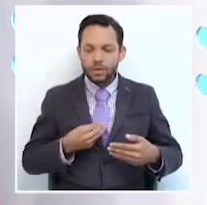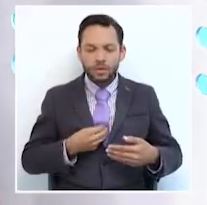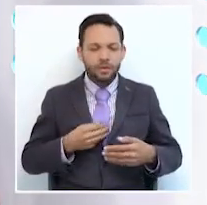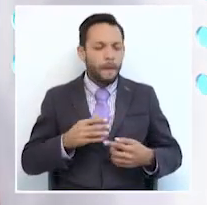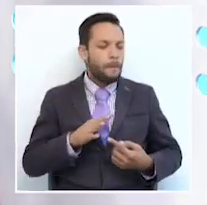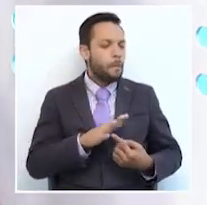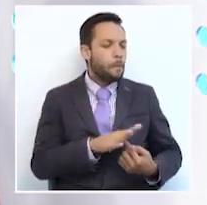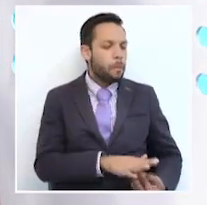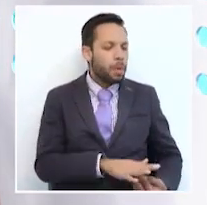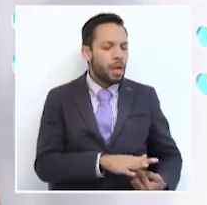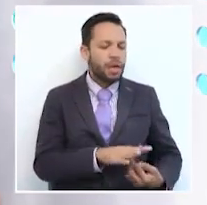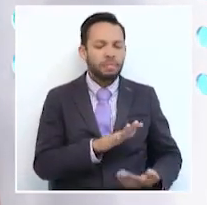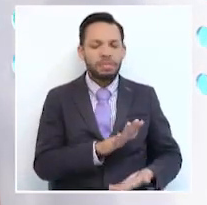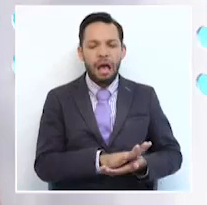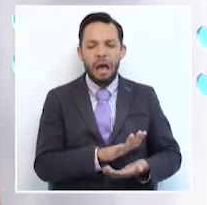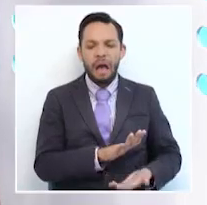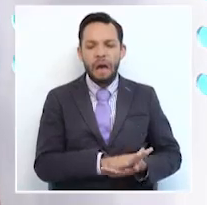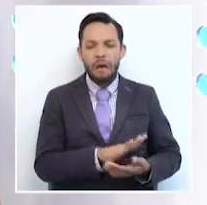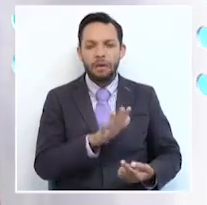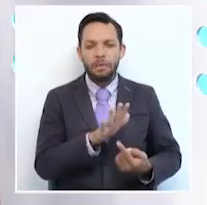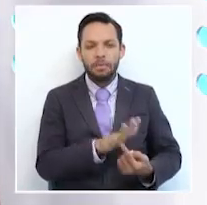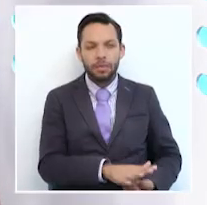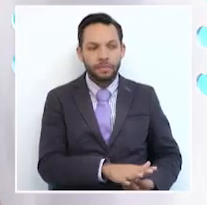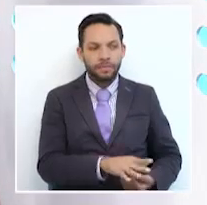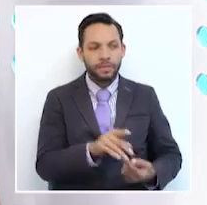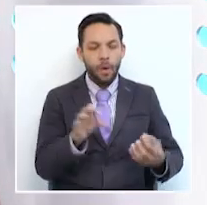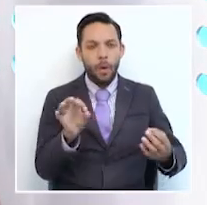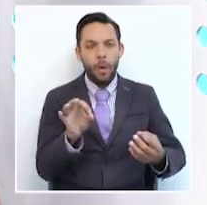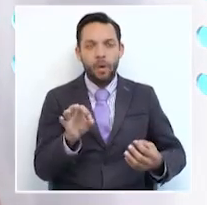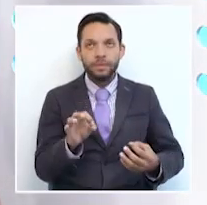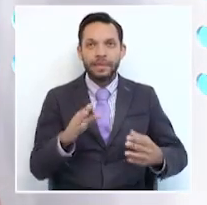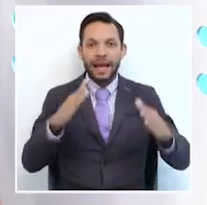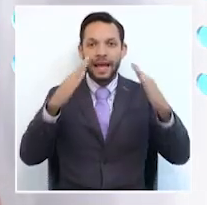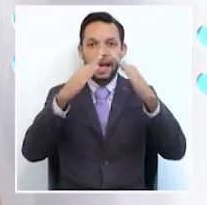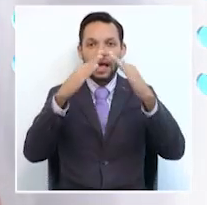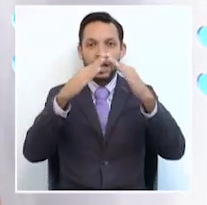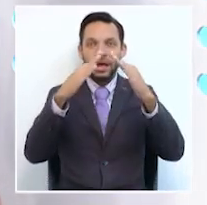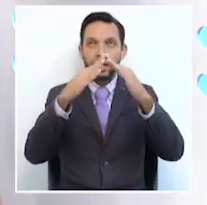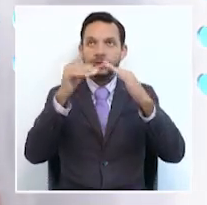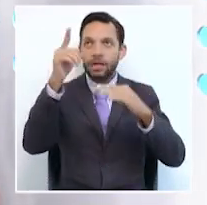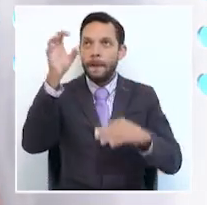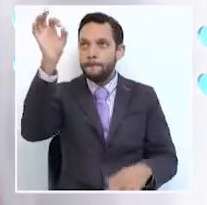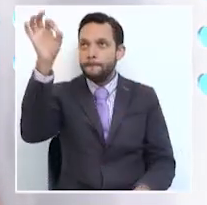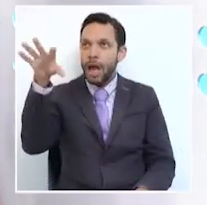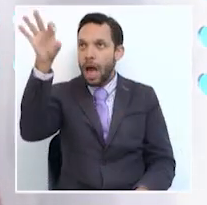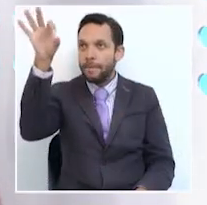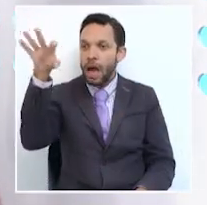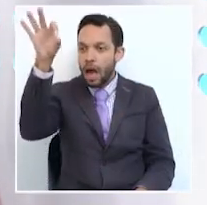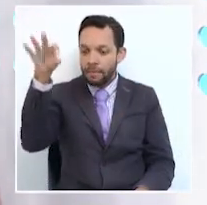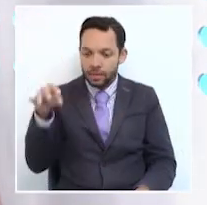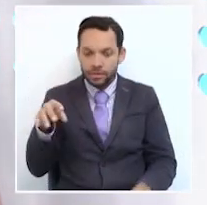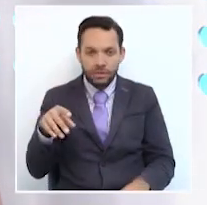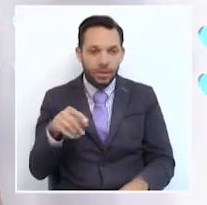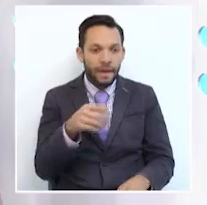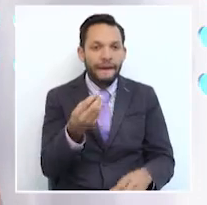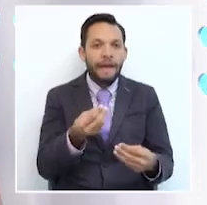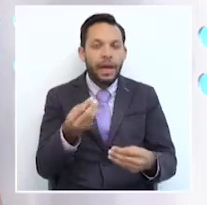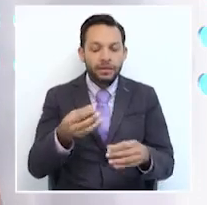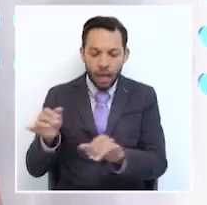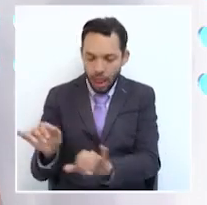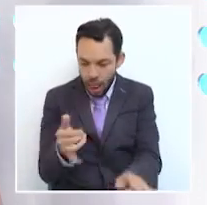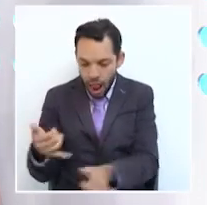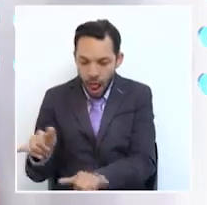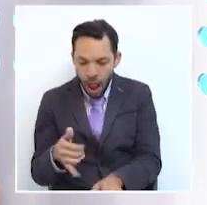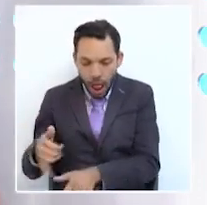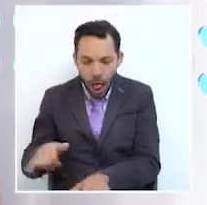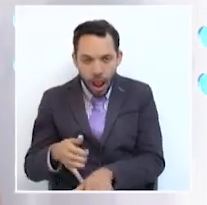vuelvo insisto con un ejemplo gotera charco a usted le preocupa es el charco y sé que dice que en el charco no tapen